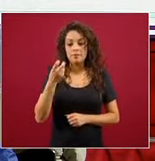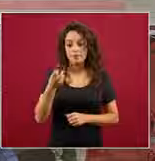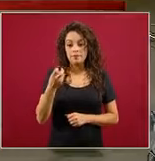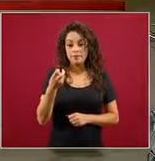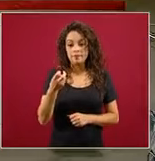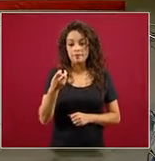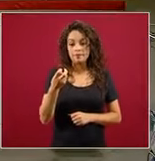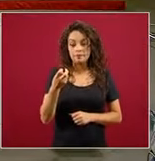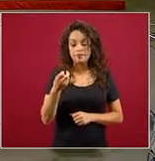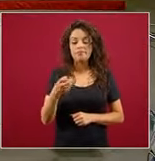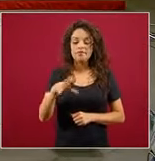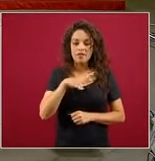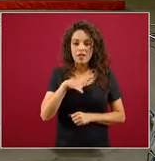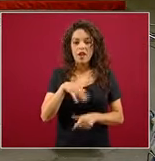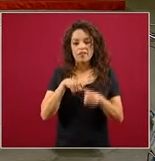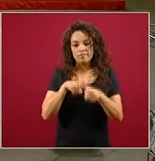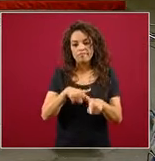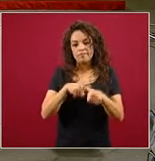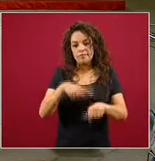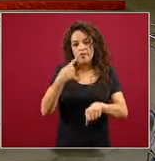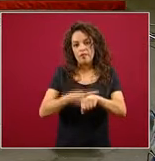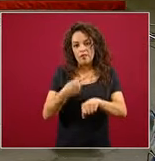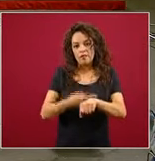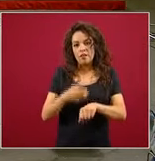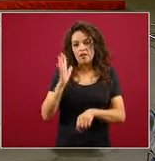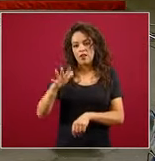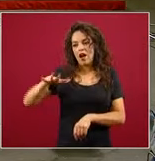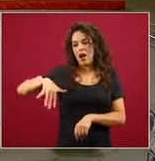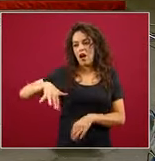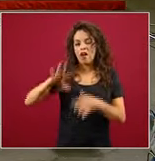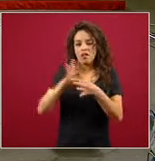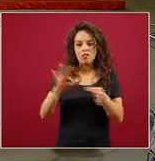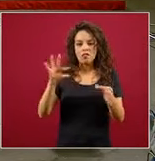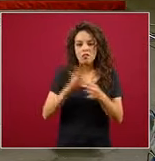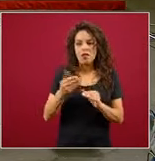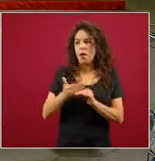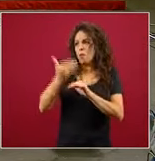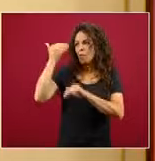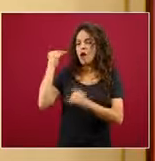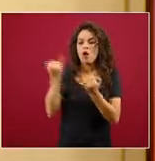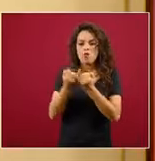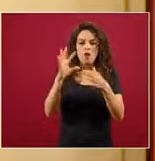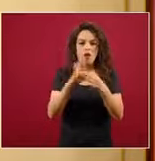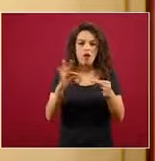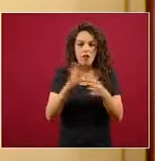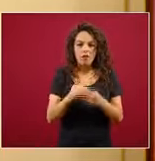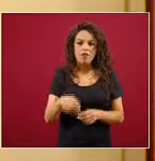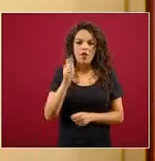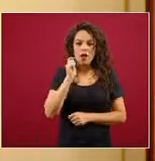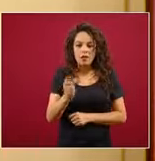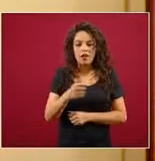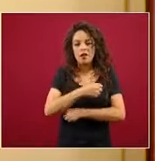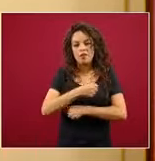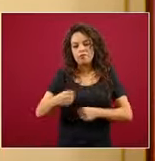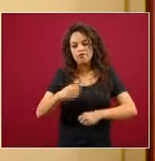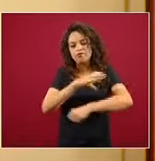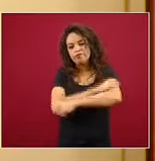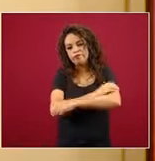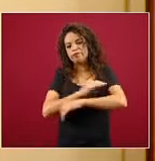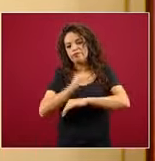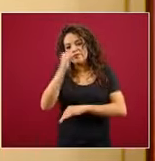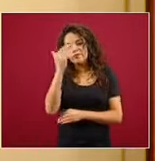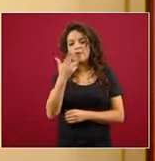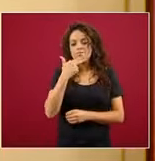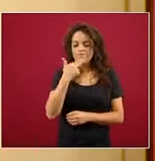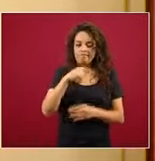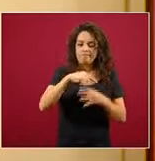de estas enfermedades crónicas de las que hemos hablado ya en múltiples ocasiones. Entonces, el dar un continuo, el tener claro que para